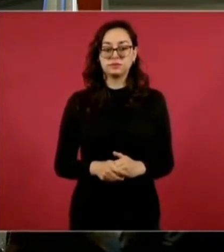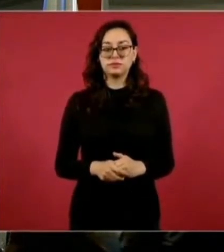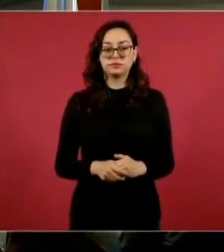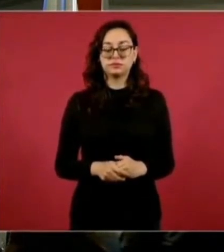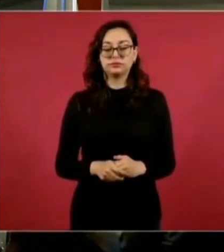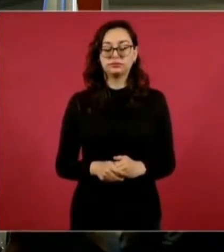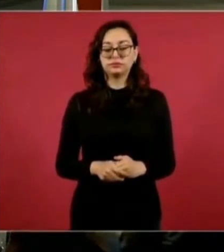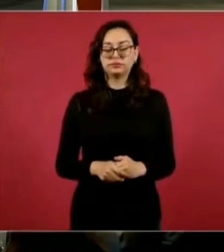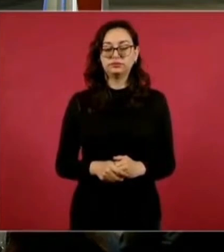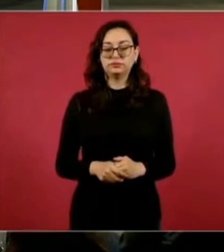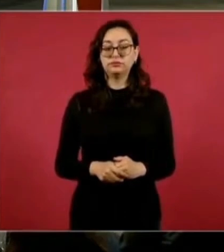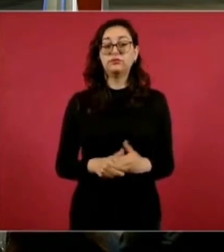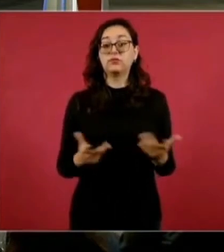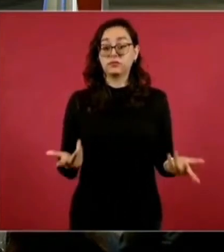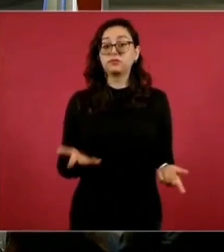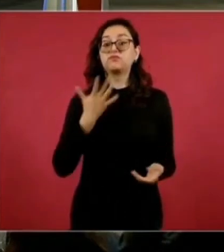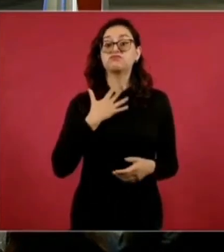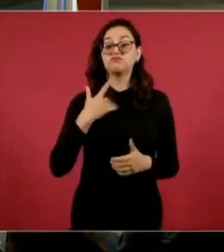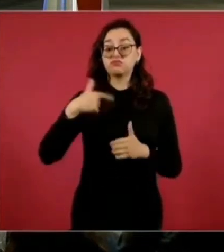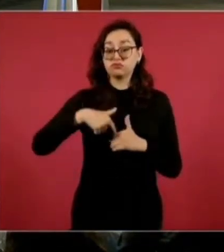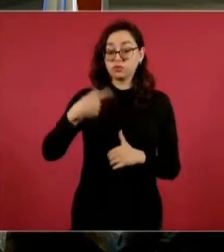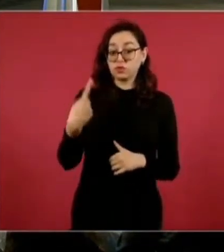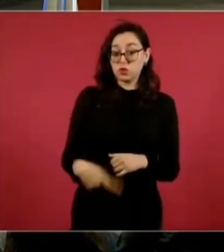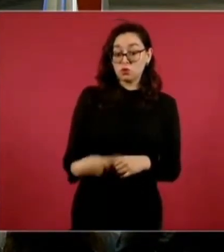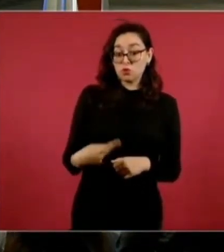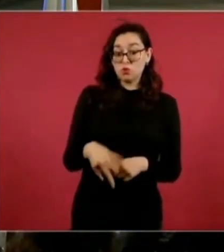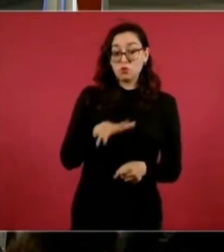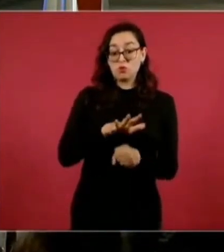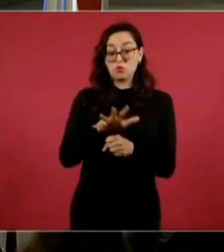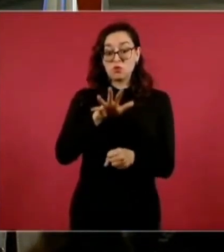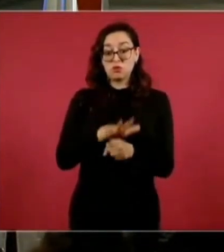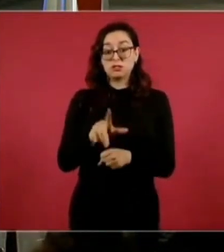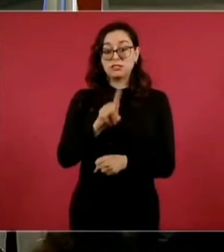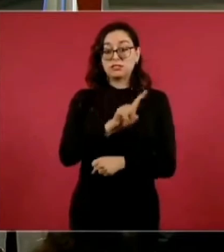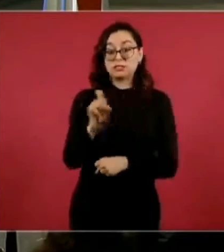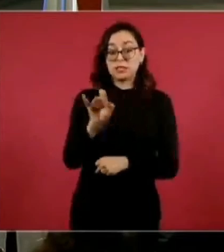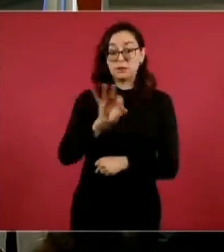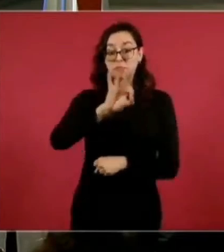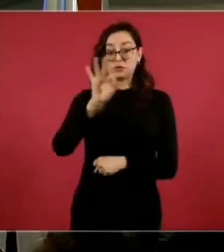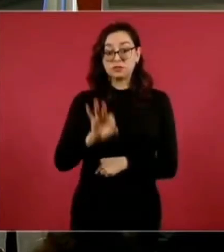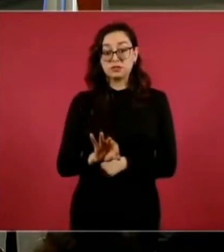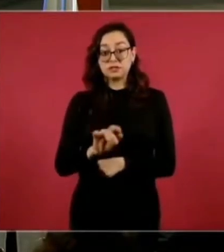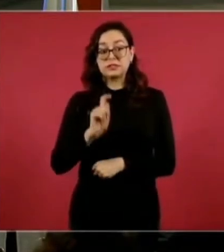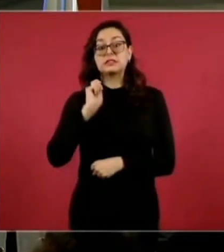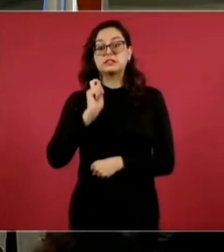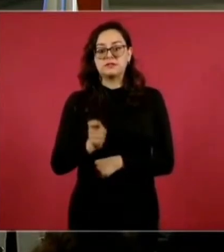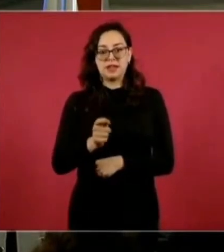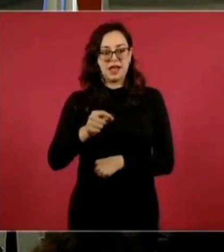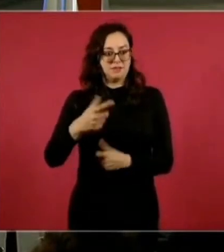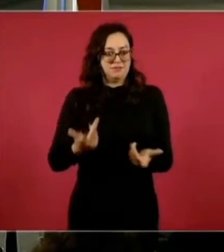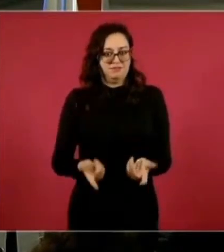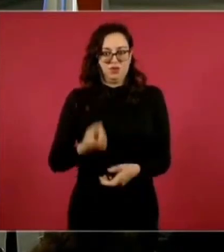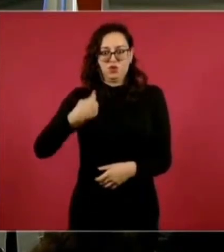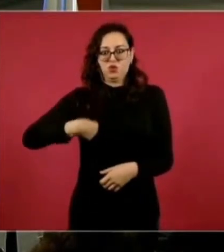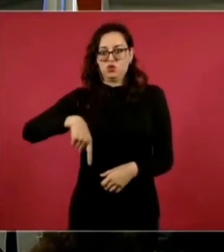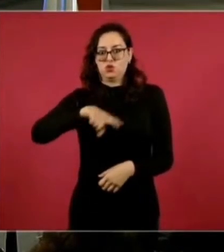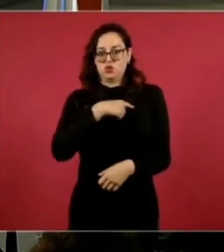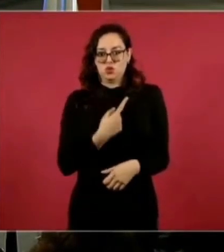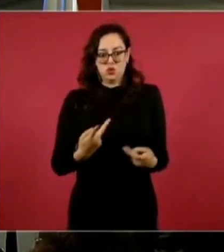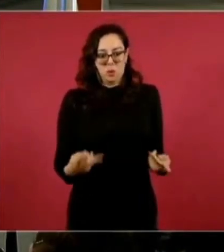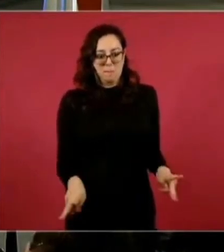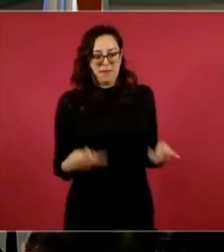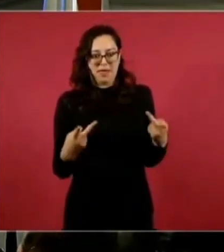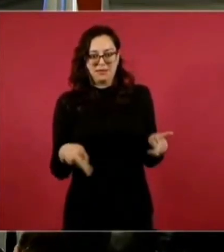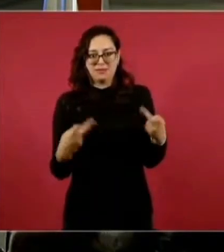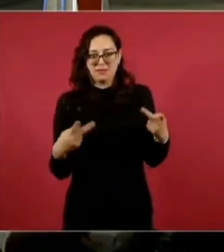autosuficiencia, que tengamos combustibles para vender, implica que recuperemos mercado. Esto es muy importante porque con la